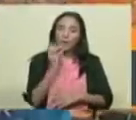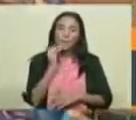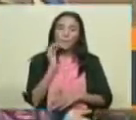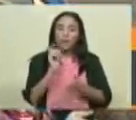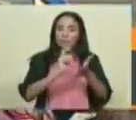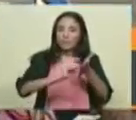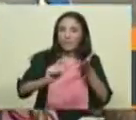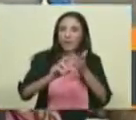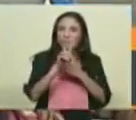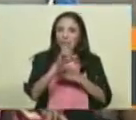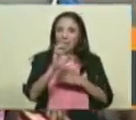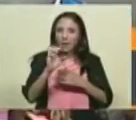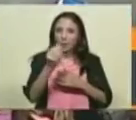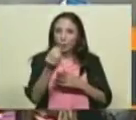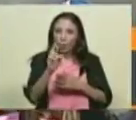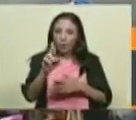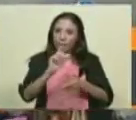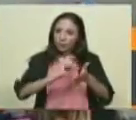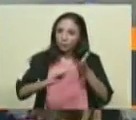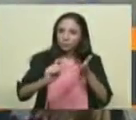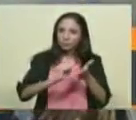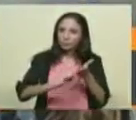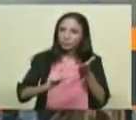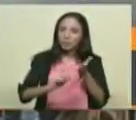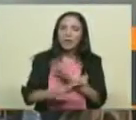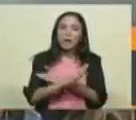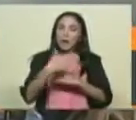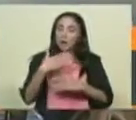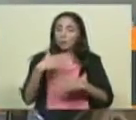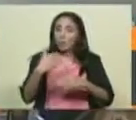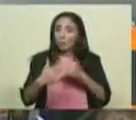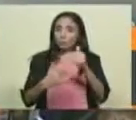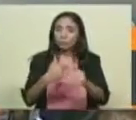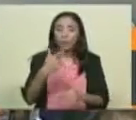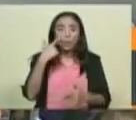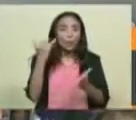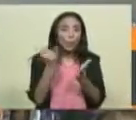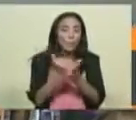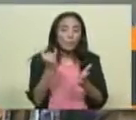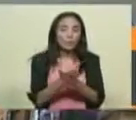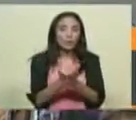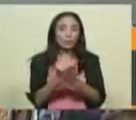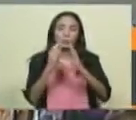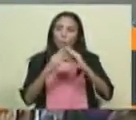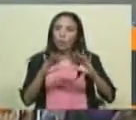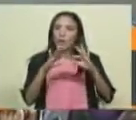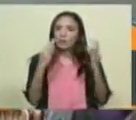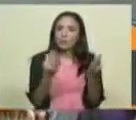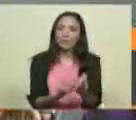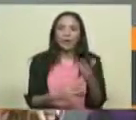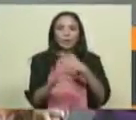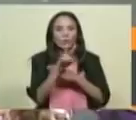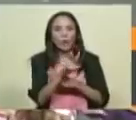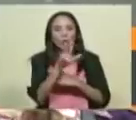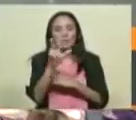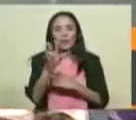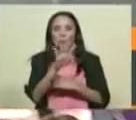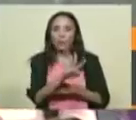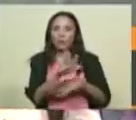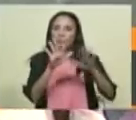BQR, vamos confirmando que la familia sea de 2, de 4, de